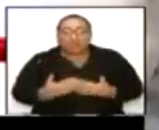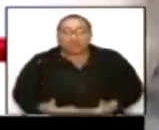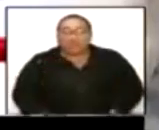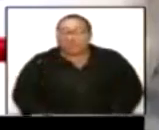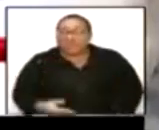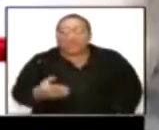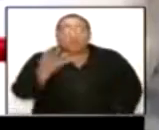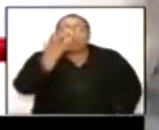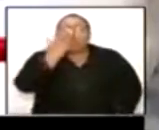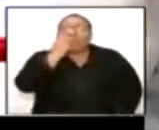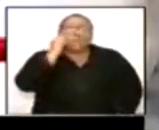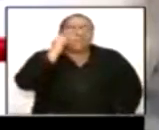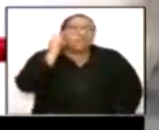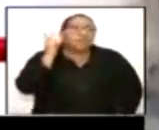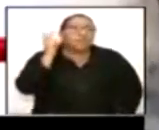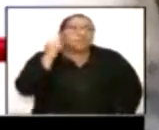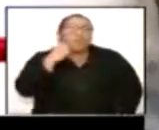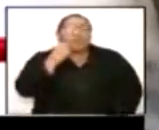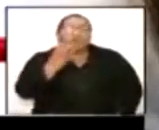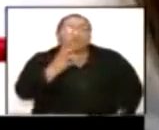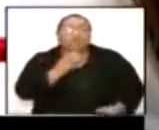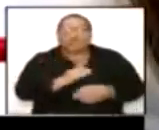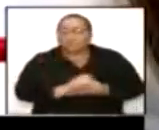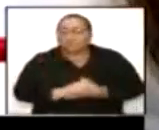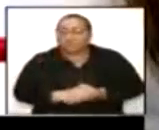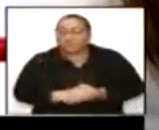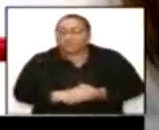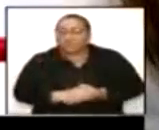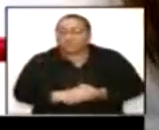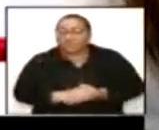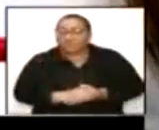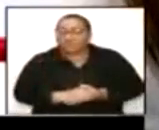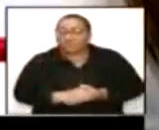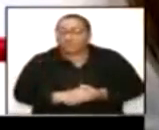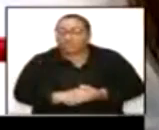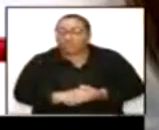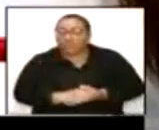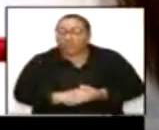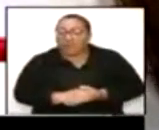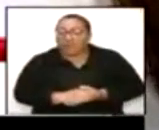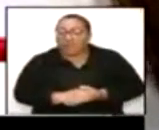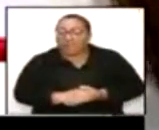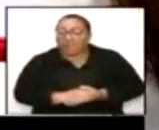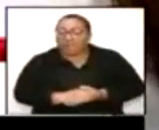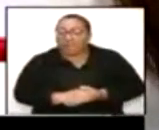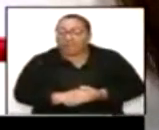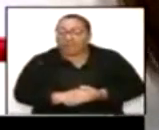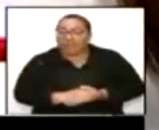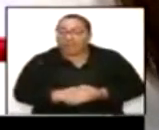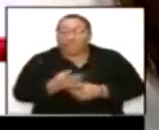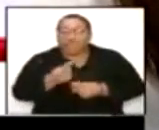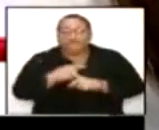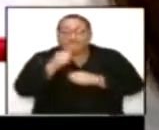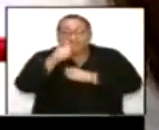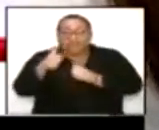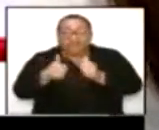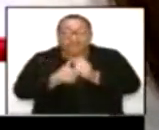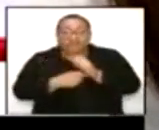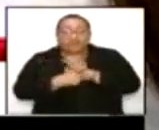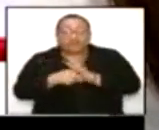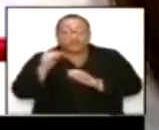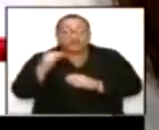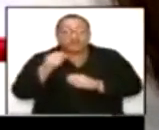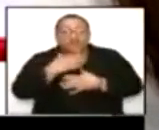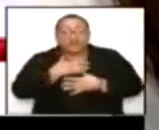Qué bonito suena, claro, pues, con eufemismo, agradable a los oídos. Pero tras el derecho a la salud